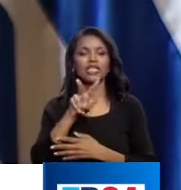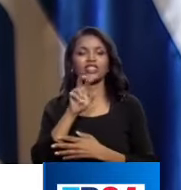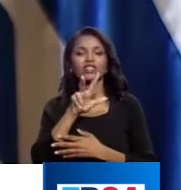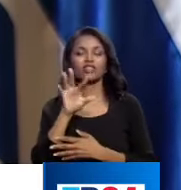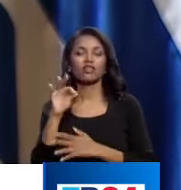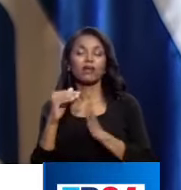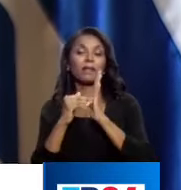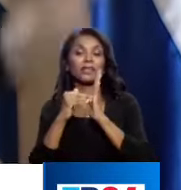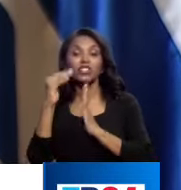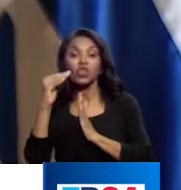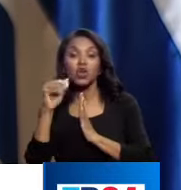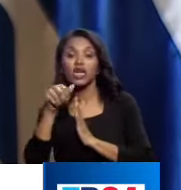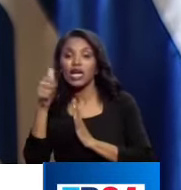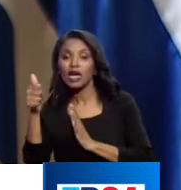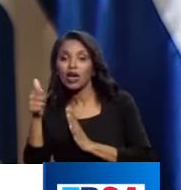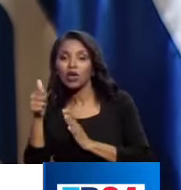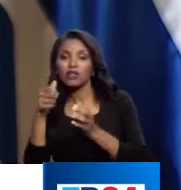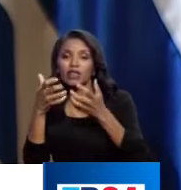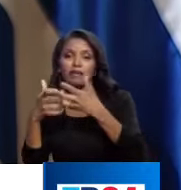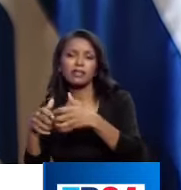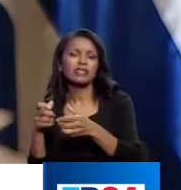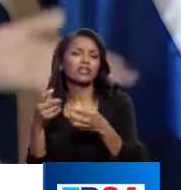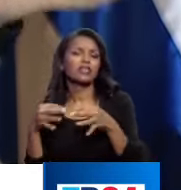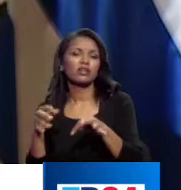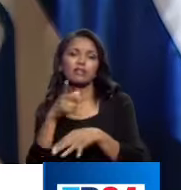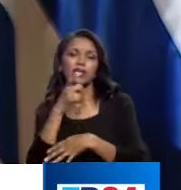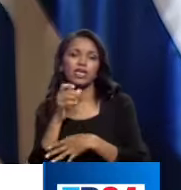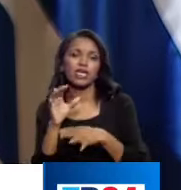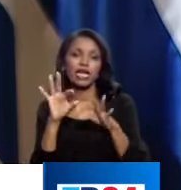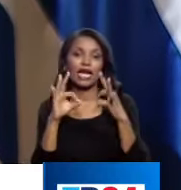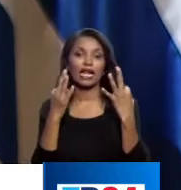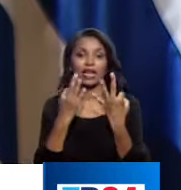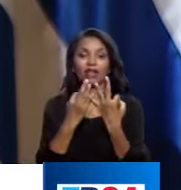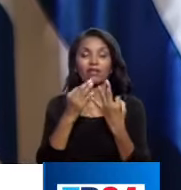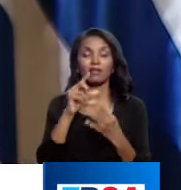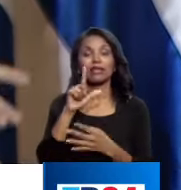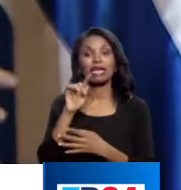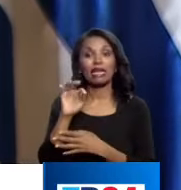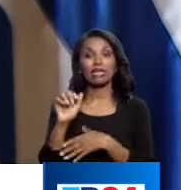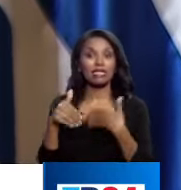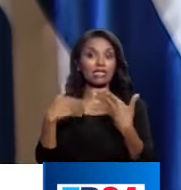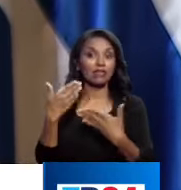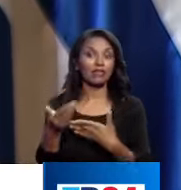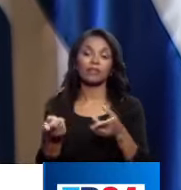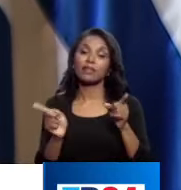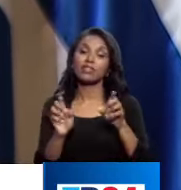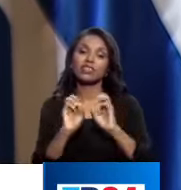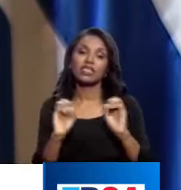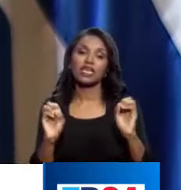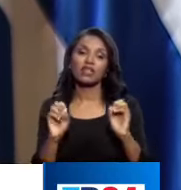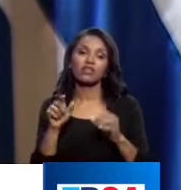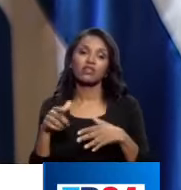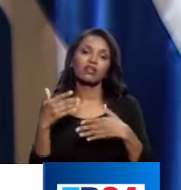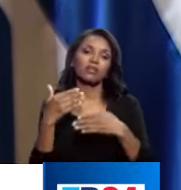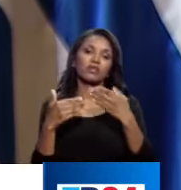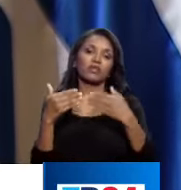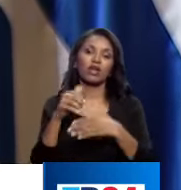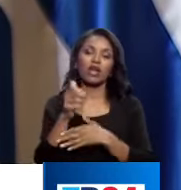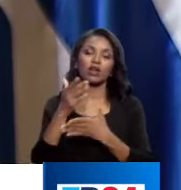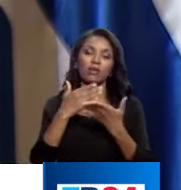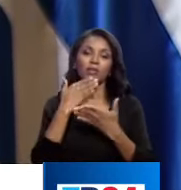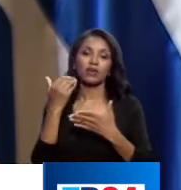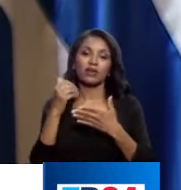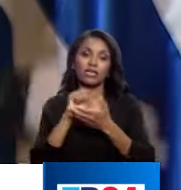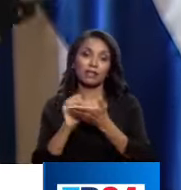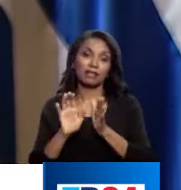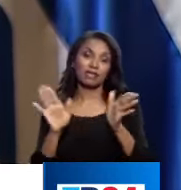239 millones de estos incentivos turísticos? A la familia Eleta. ¿Y qué pasó? Nada. Con eso hubiéramos construido un teleférico en